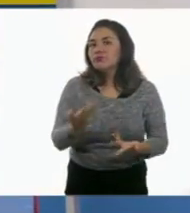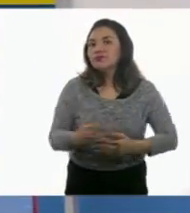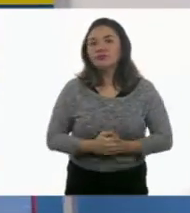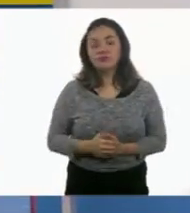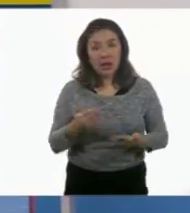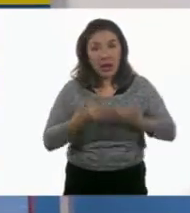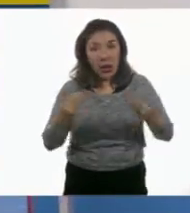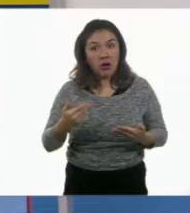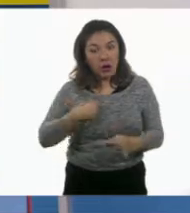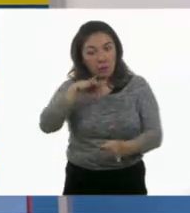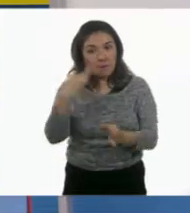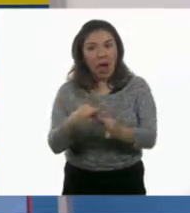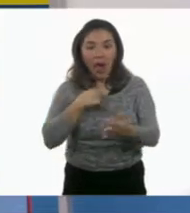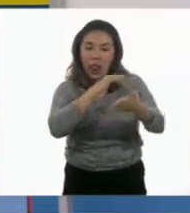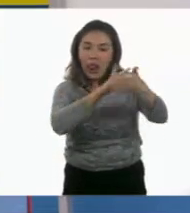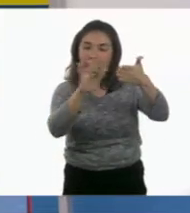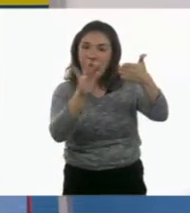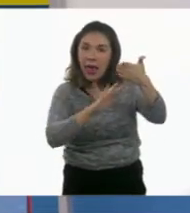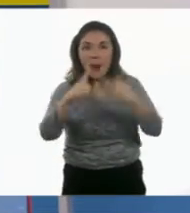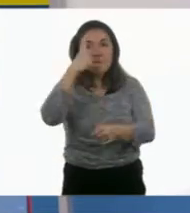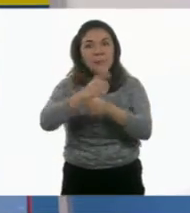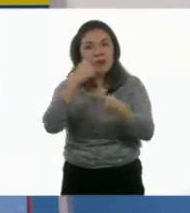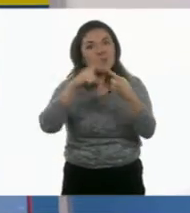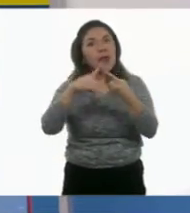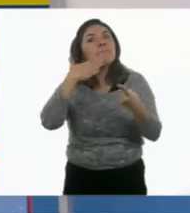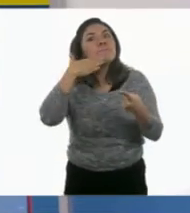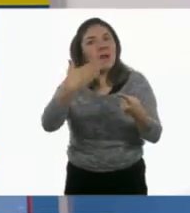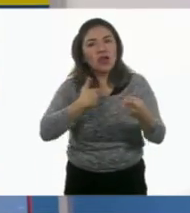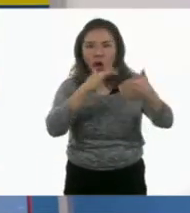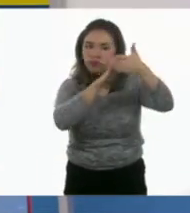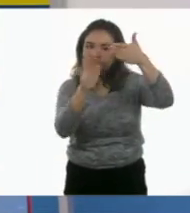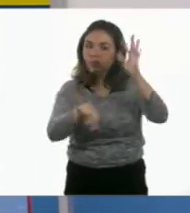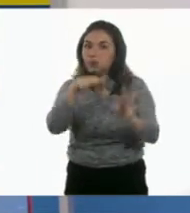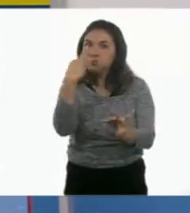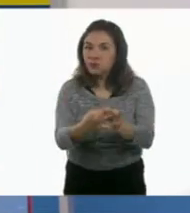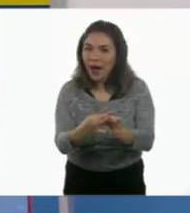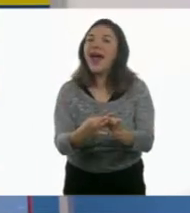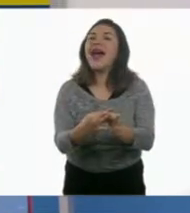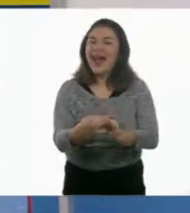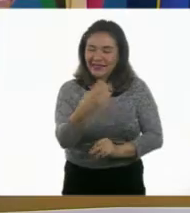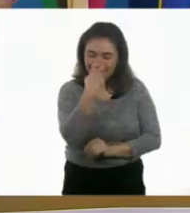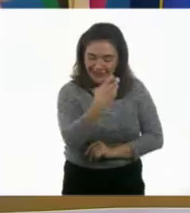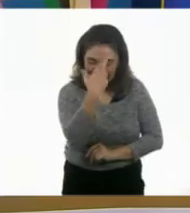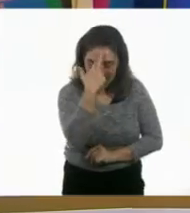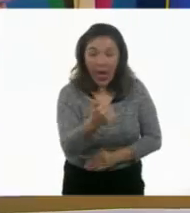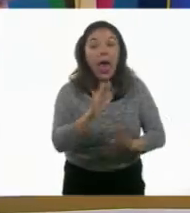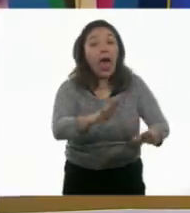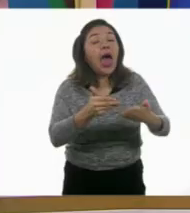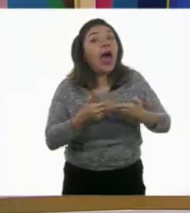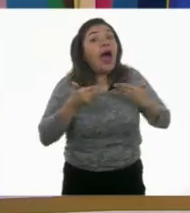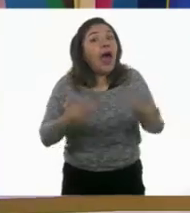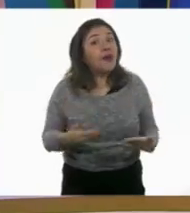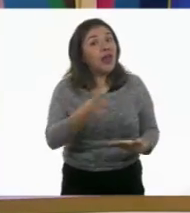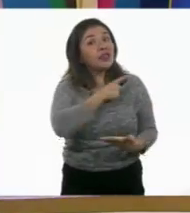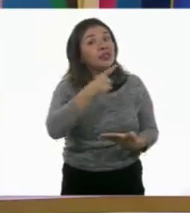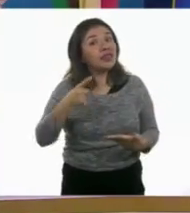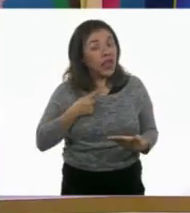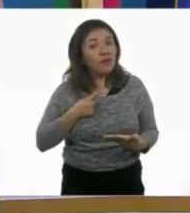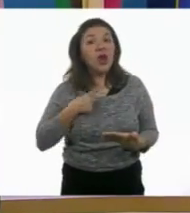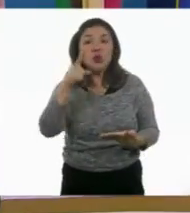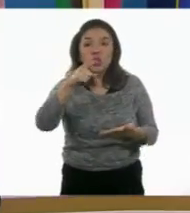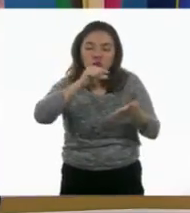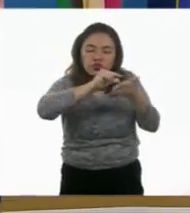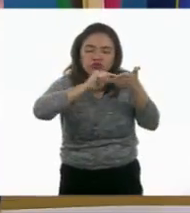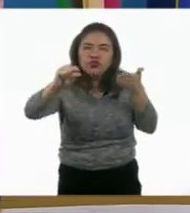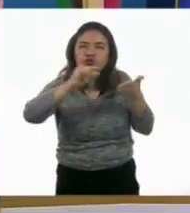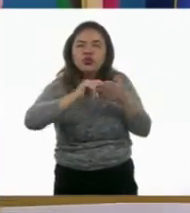ya cumplimos el primer paso para hacer un resumen, ¿sí? Hemos leído el texto. Exactamente. Ahora es momento de subrayar